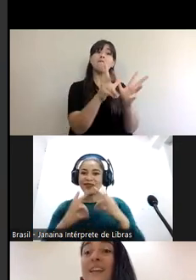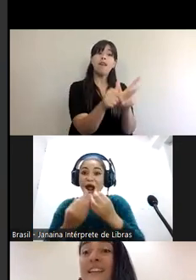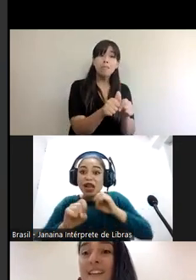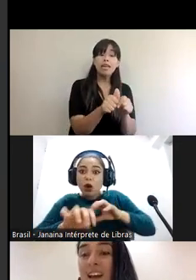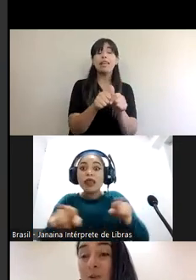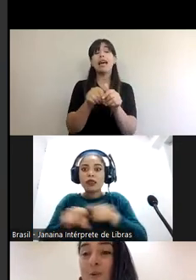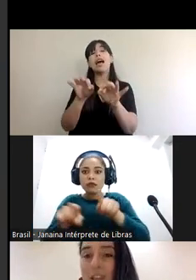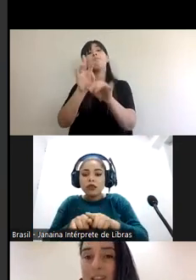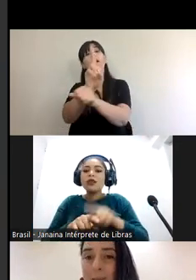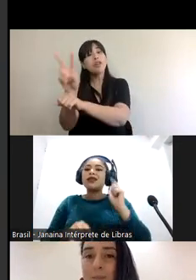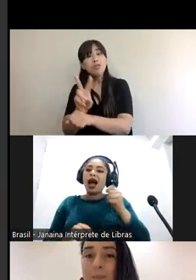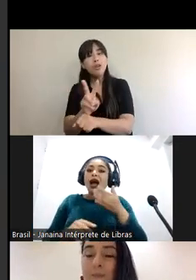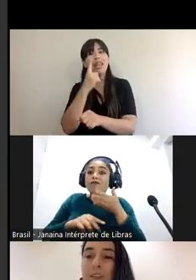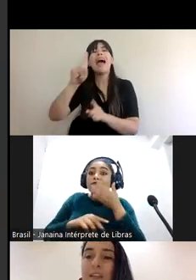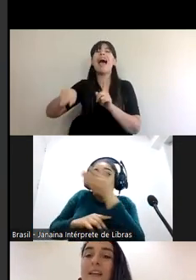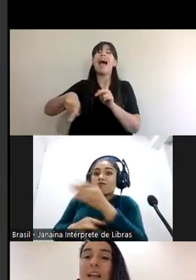forma indirecta a los estudiantes.